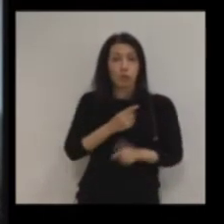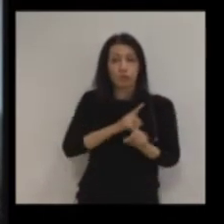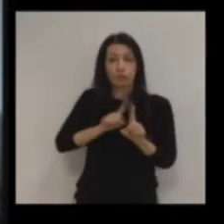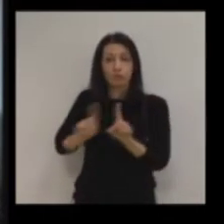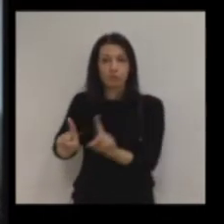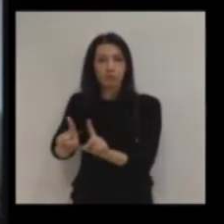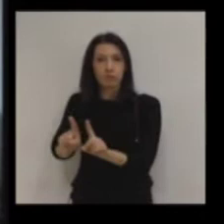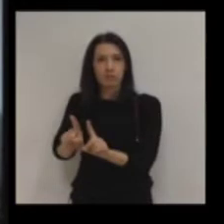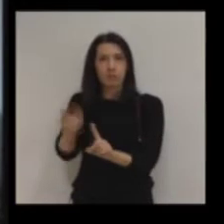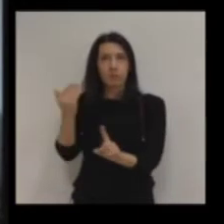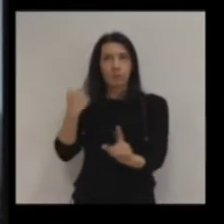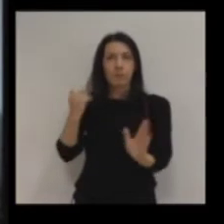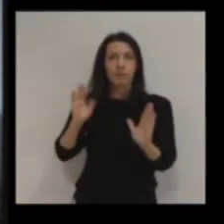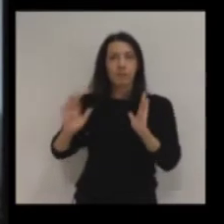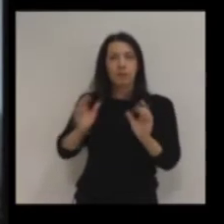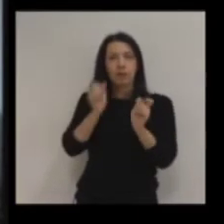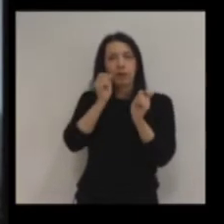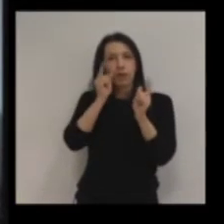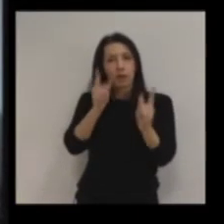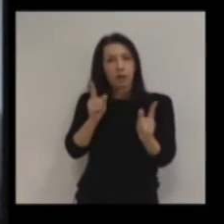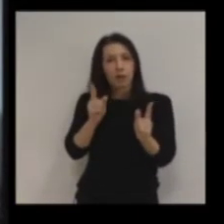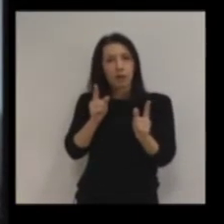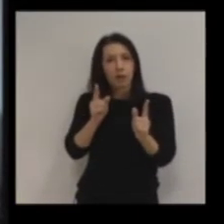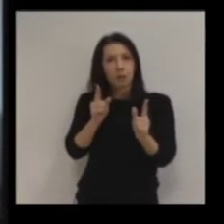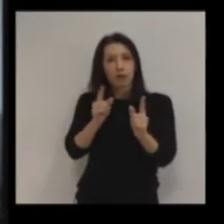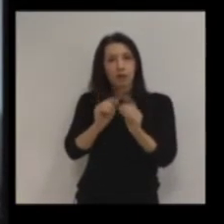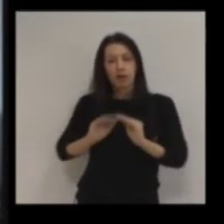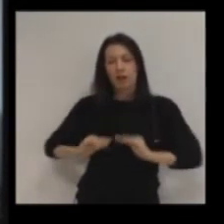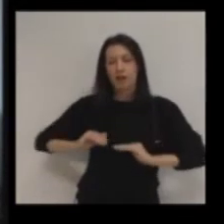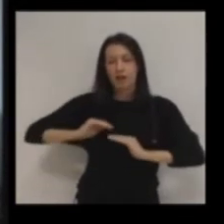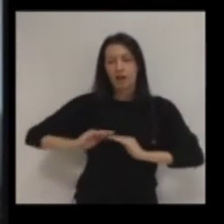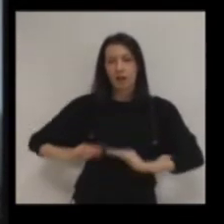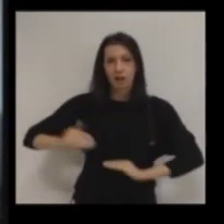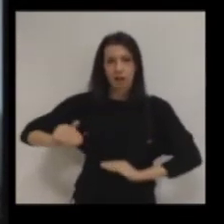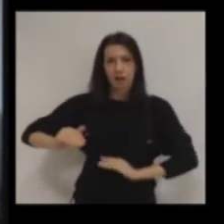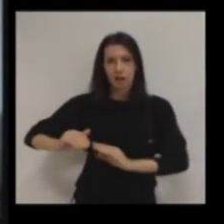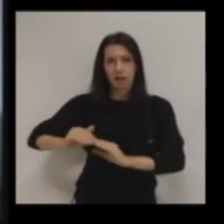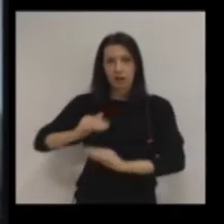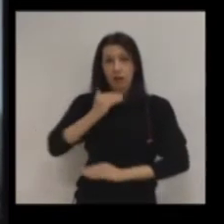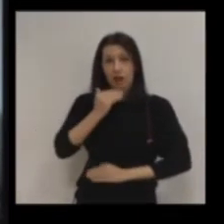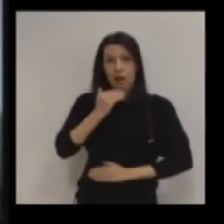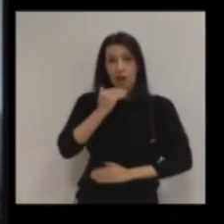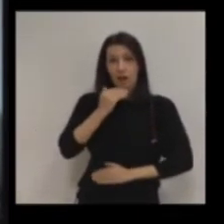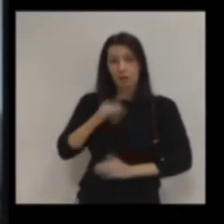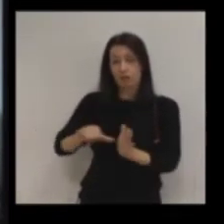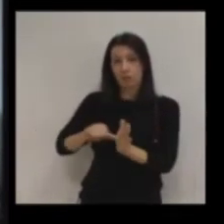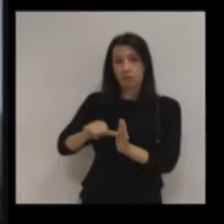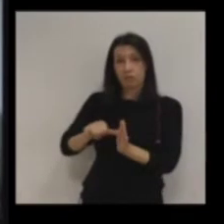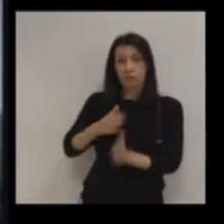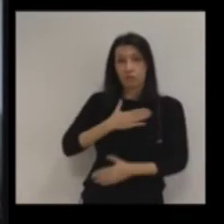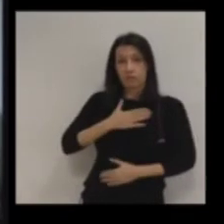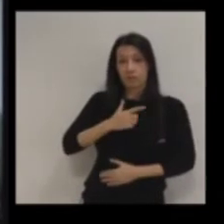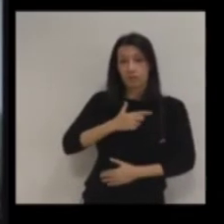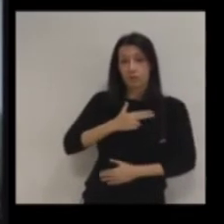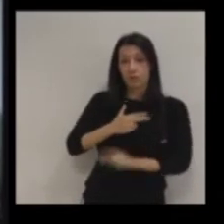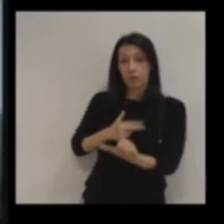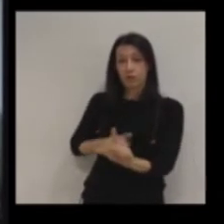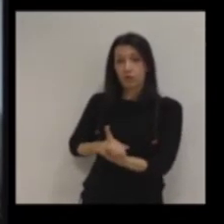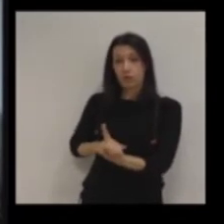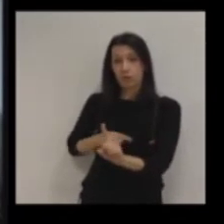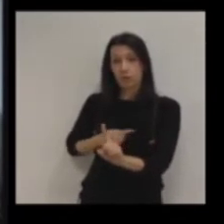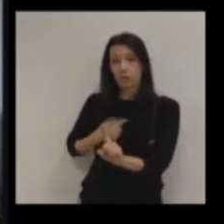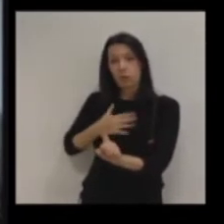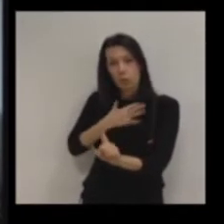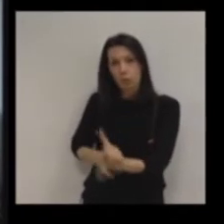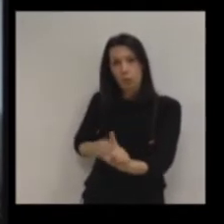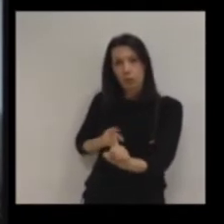momento pues me di cuenta de que había una tarima, allí donde estaba el abogado hay una tarima. Entonces yo me pude